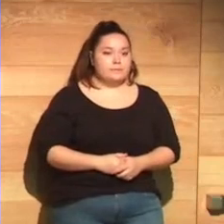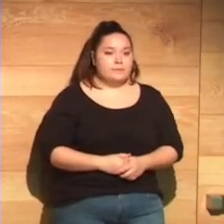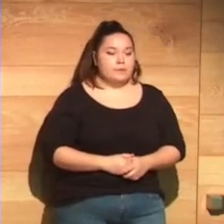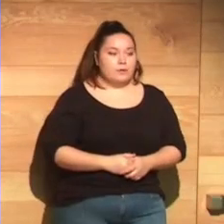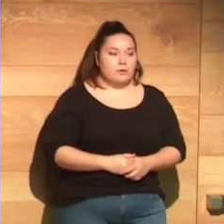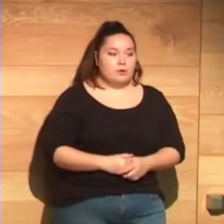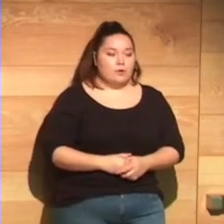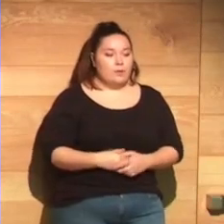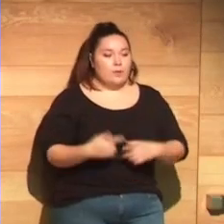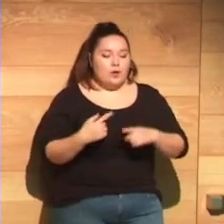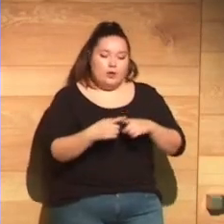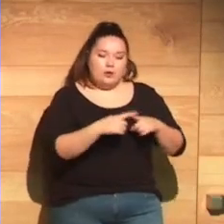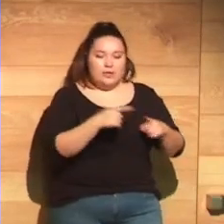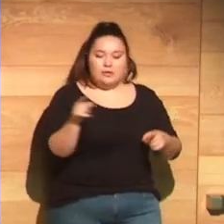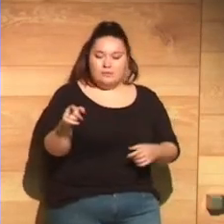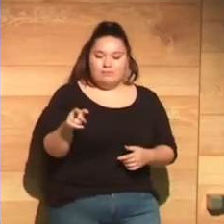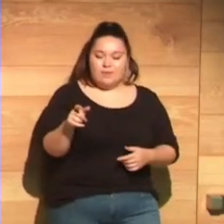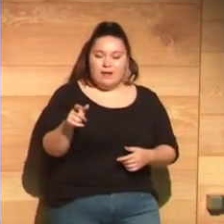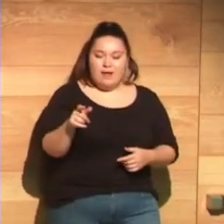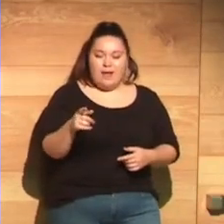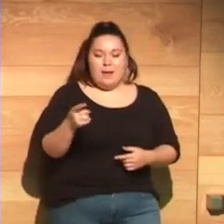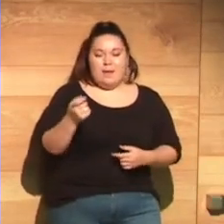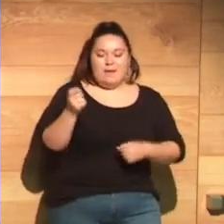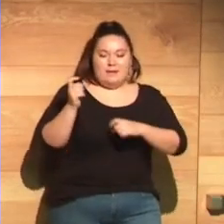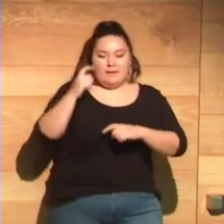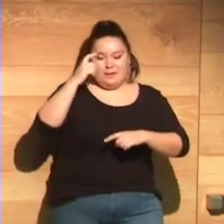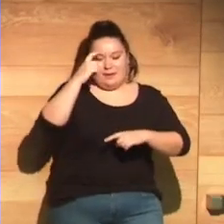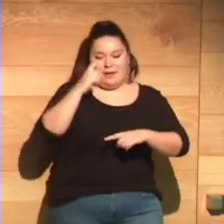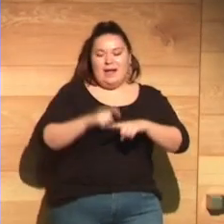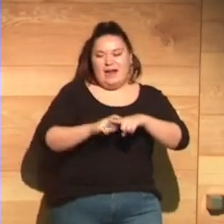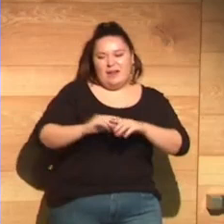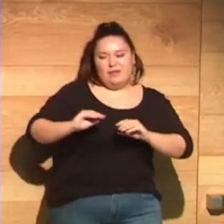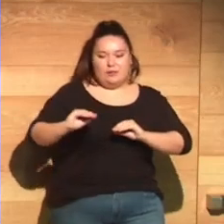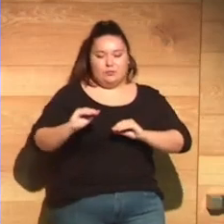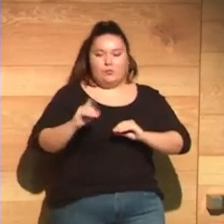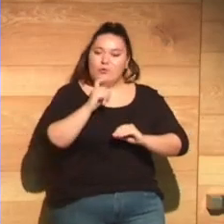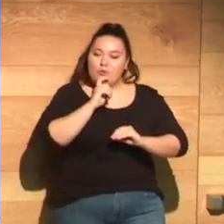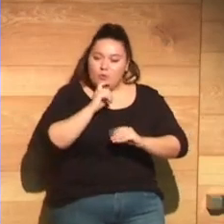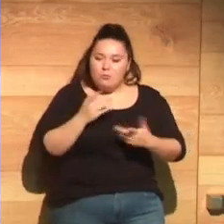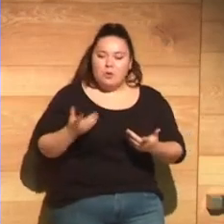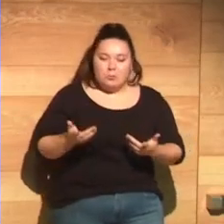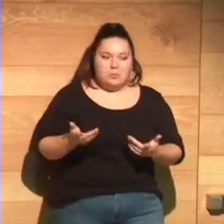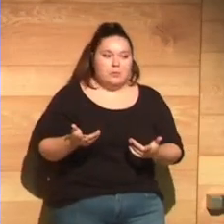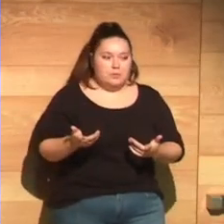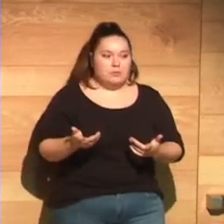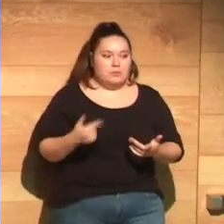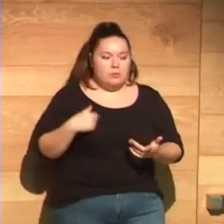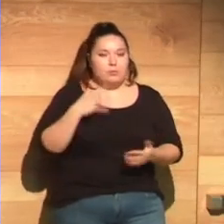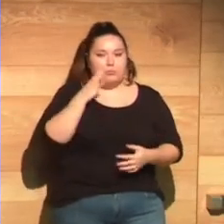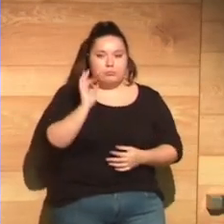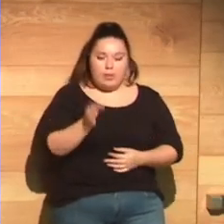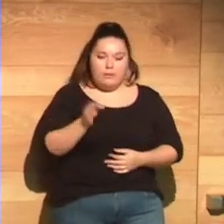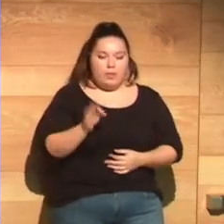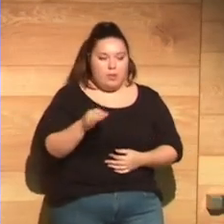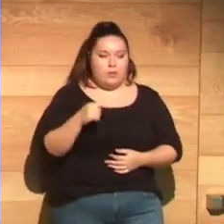no. Pero bueno, como que había algo de como yo intuyo que podía ser su carácter, y por lo